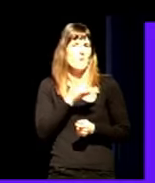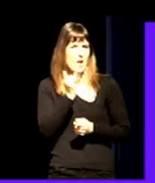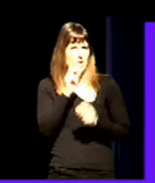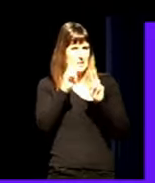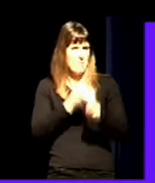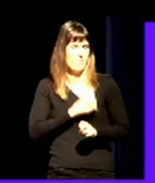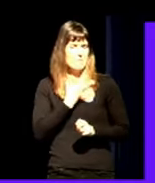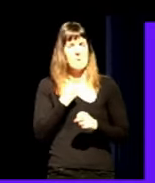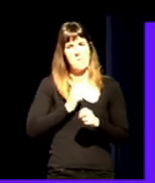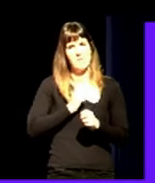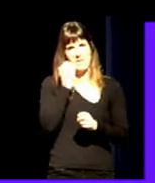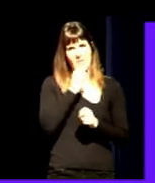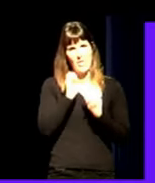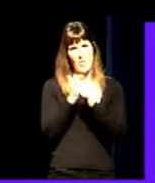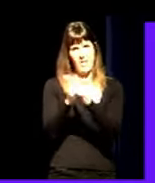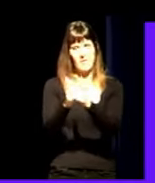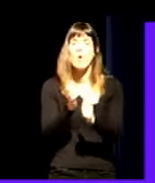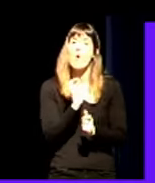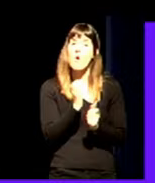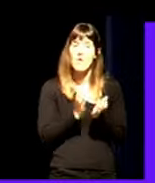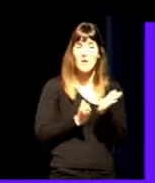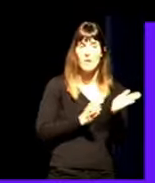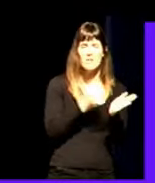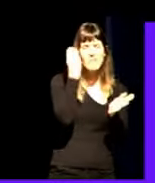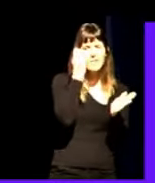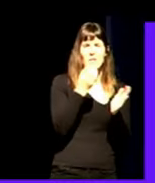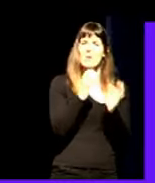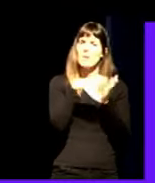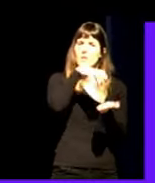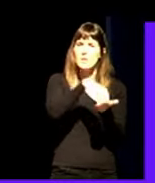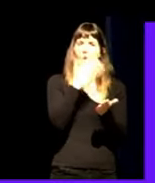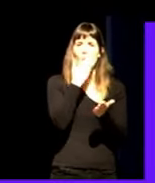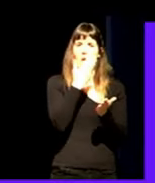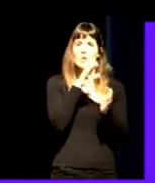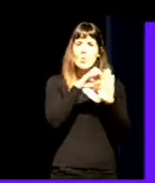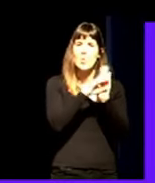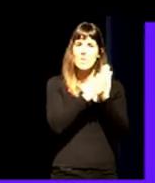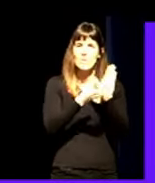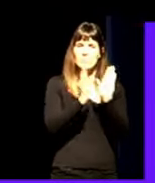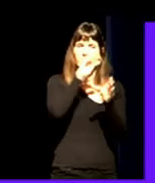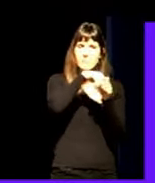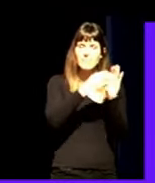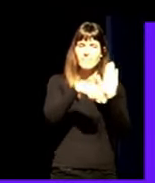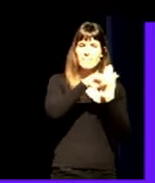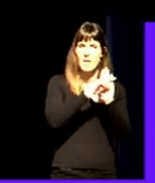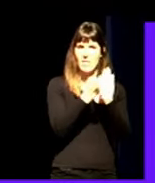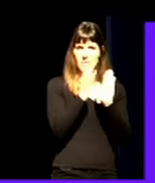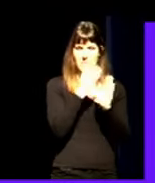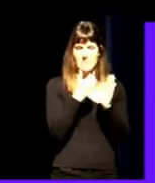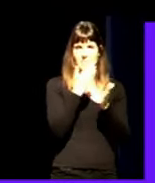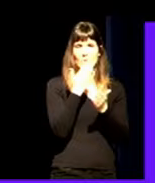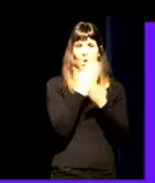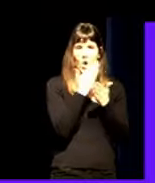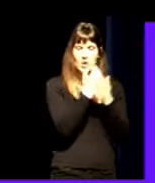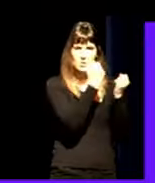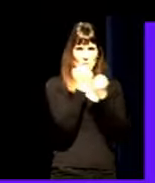¿no? ¿O pensamos que tiene que estar inserto en el currículum? Porque la propia institución lo promueve, porque